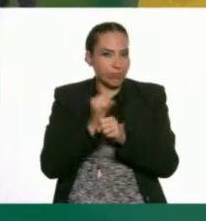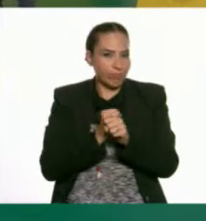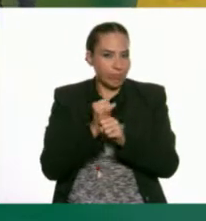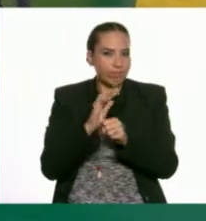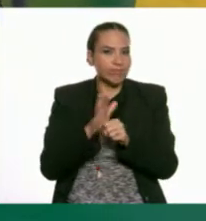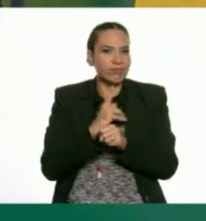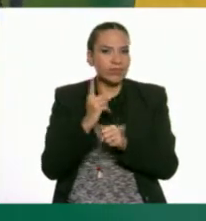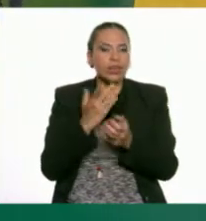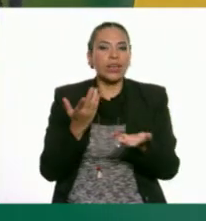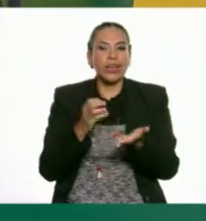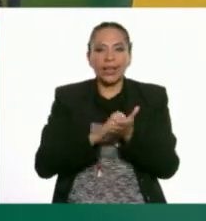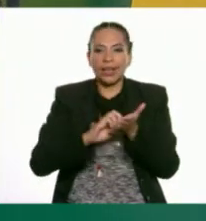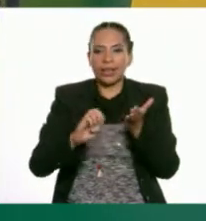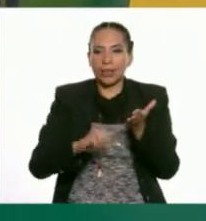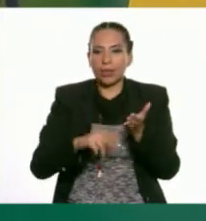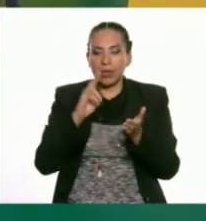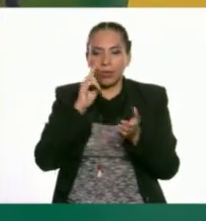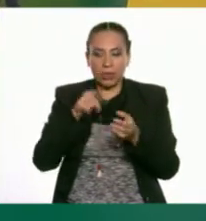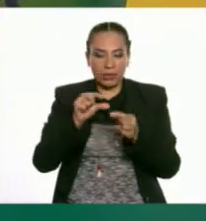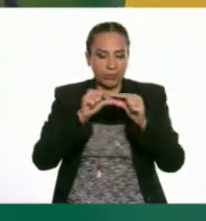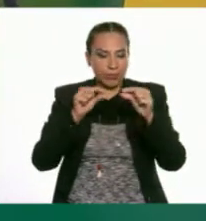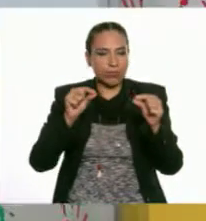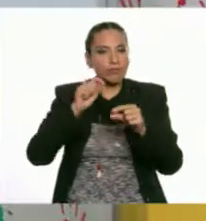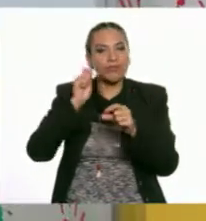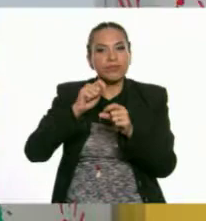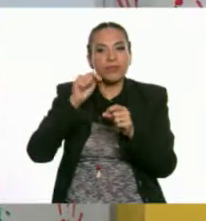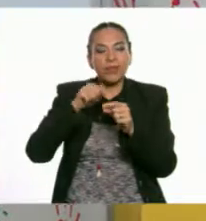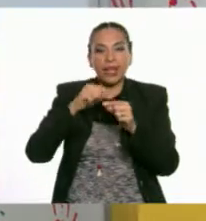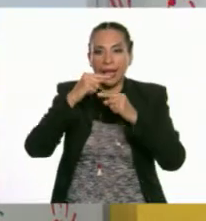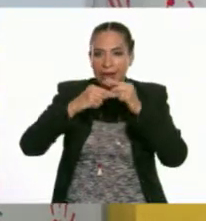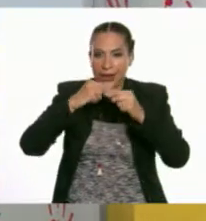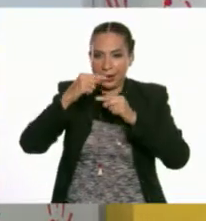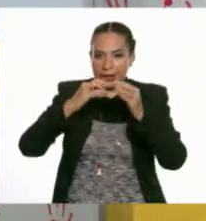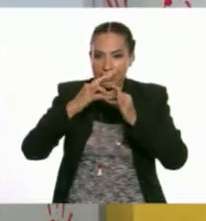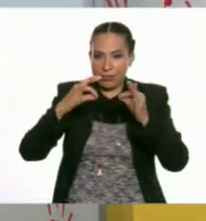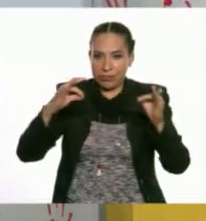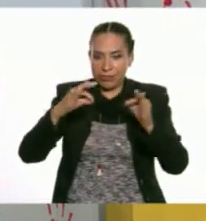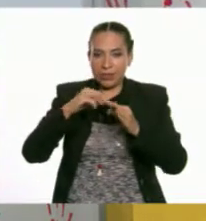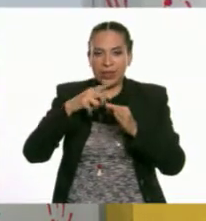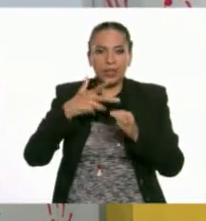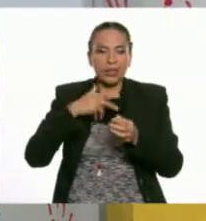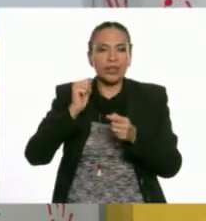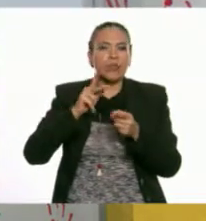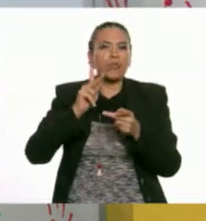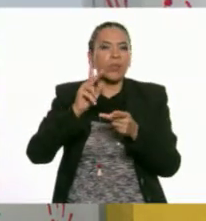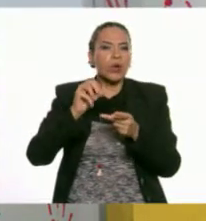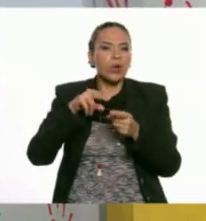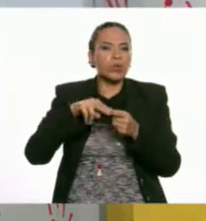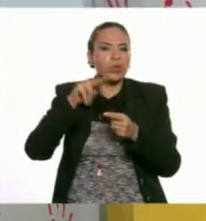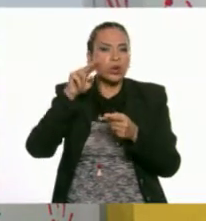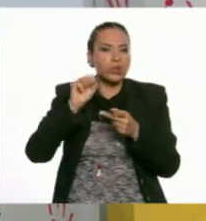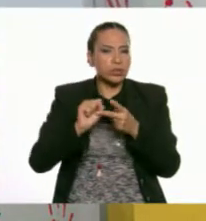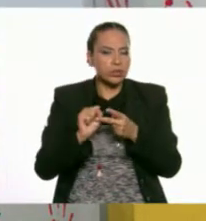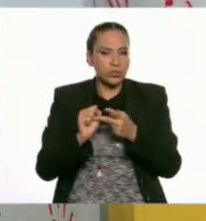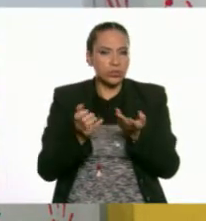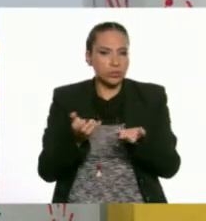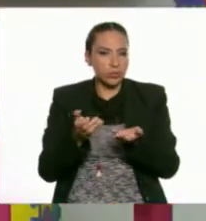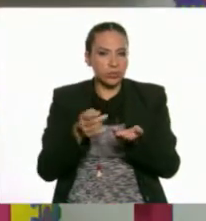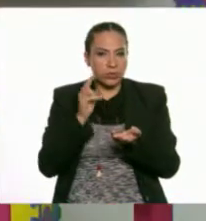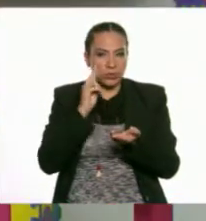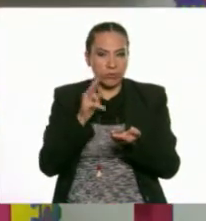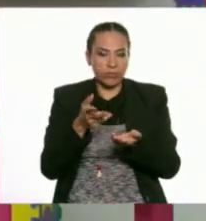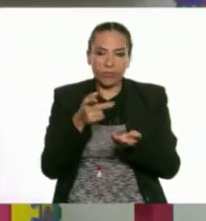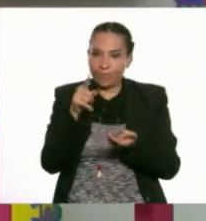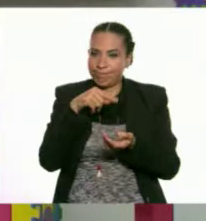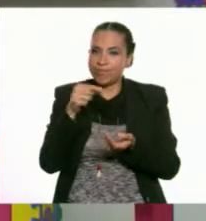porque, por ejemplo, aquí en nuestro clavo con el alambre, ¿tendría polo norte y sur? ¿Tendrá? Sería un gran